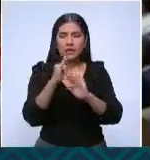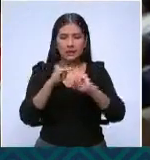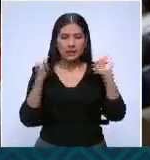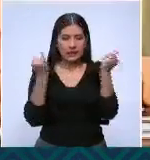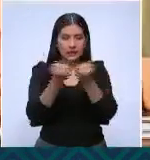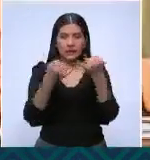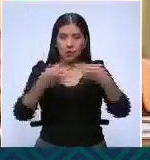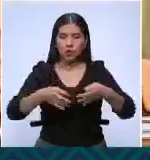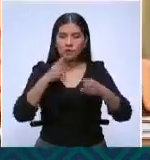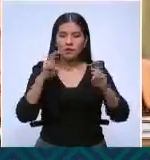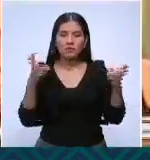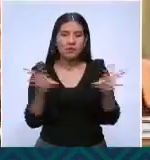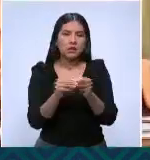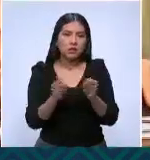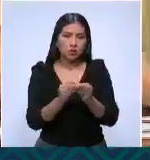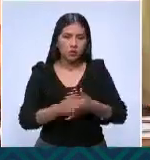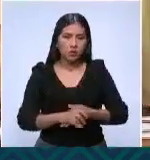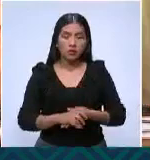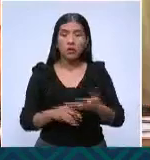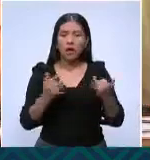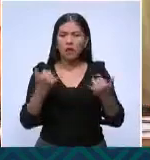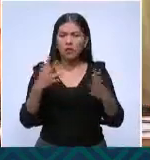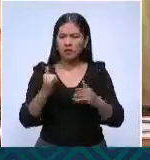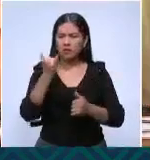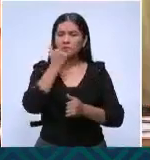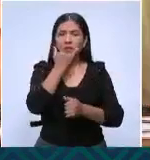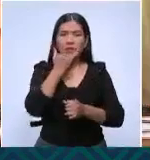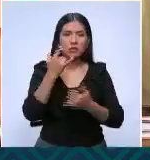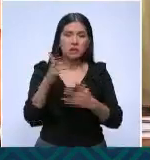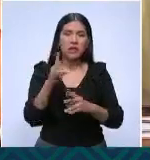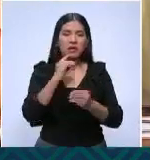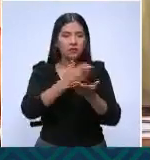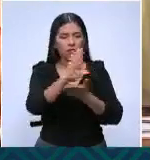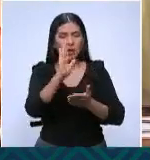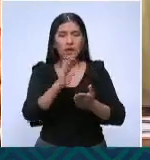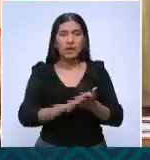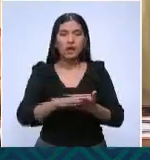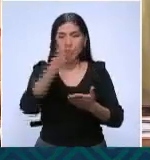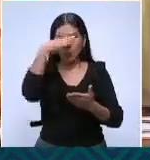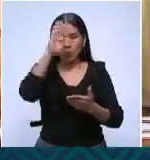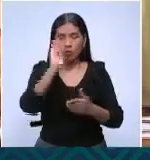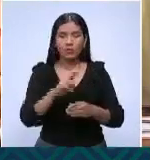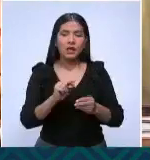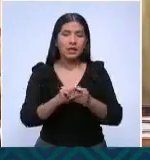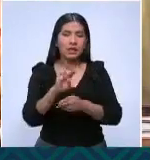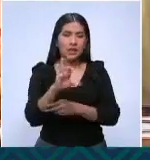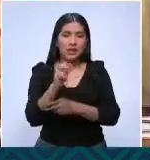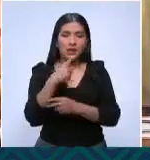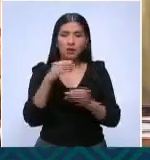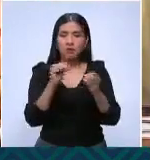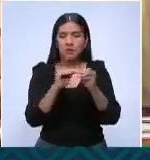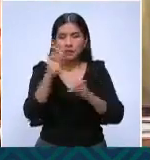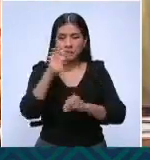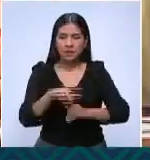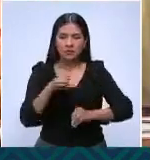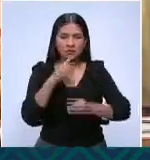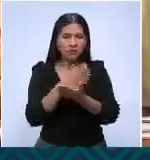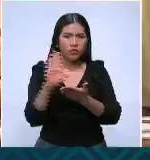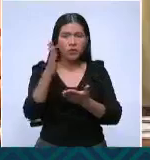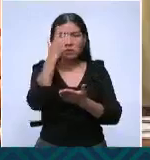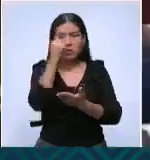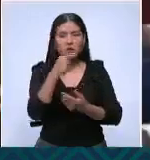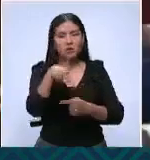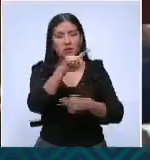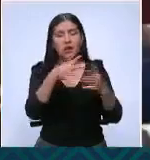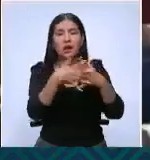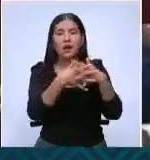dicho encuentro. La decisión arbitraria de Estados Unidos de excluir a Cuba, Nicaragua y Venezuela del cónclave americano bajo la